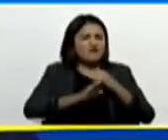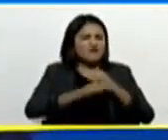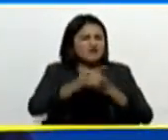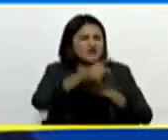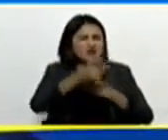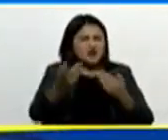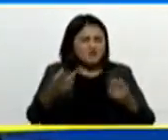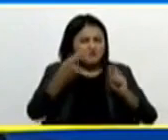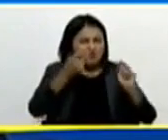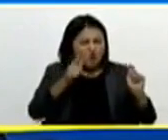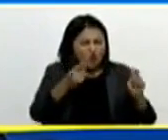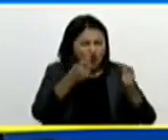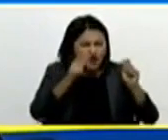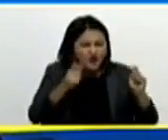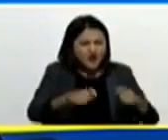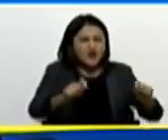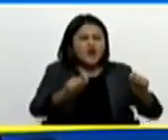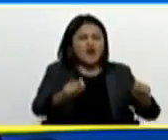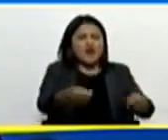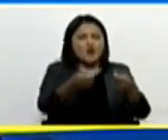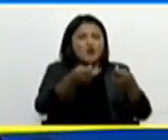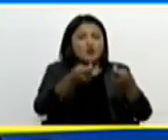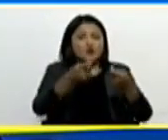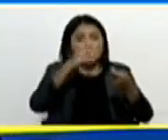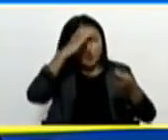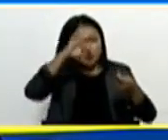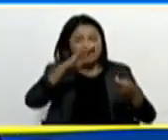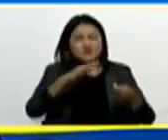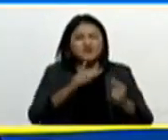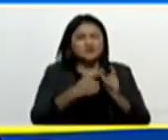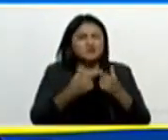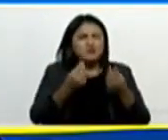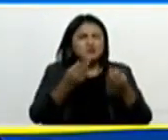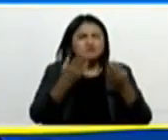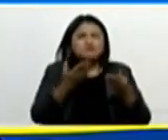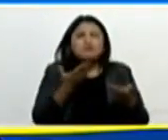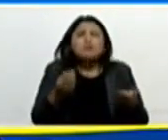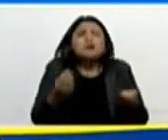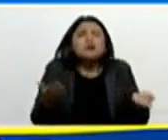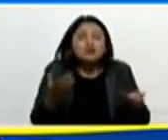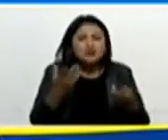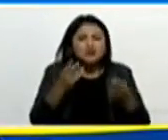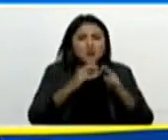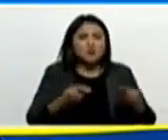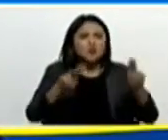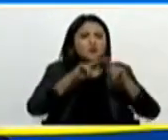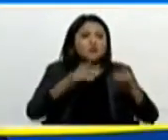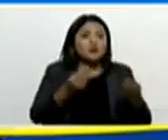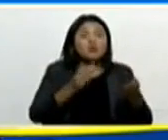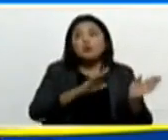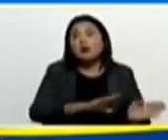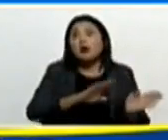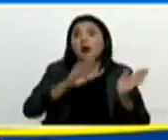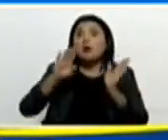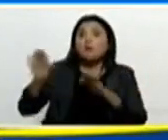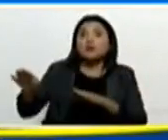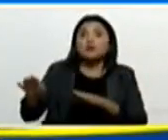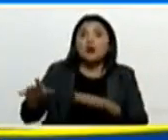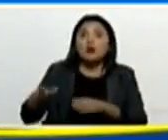Ah, ¿para qué? Para estimular, respaldar, apoyar